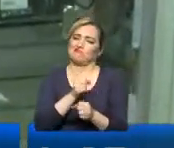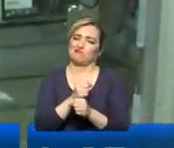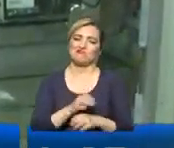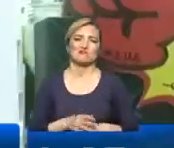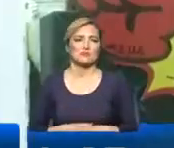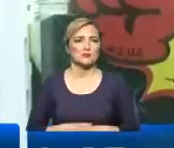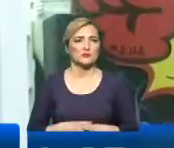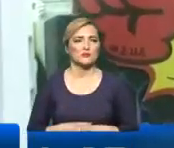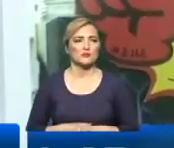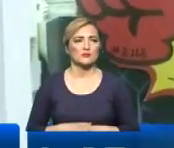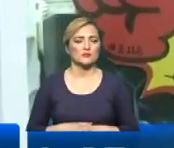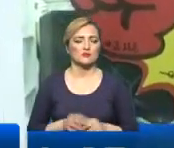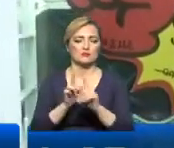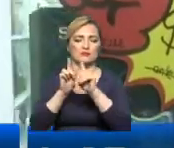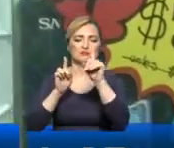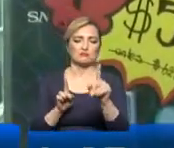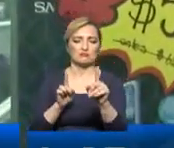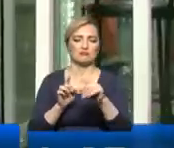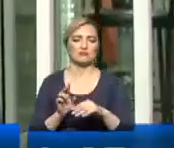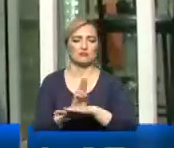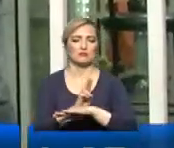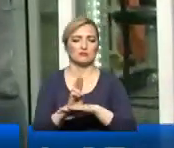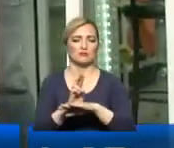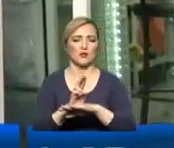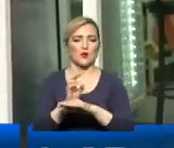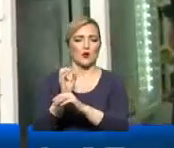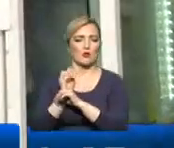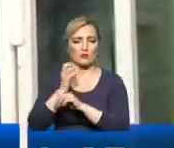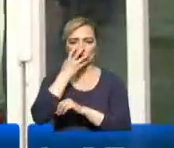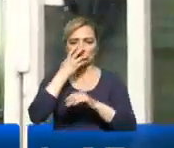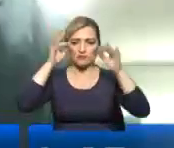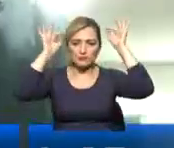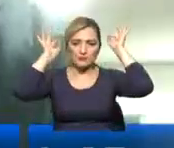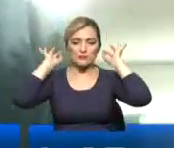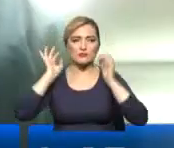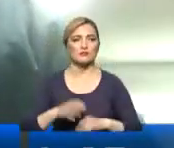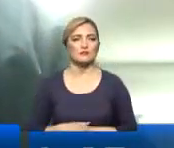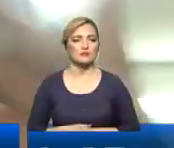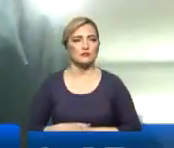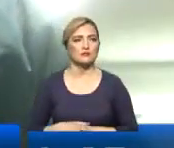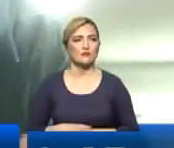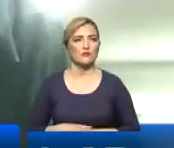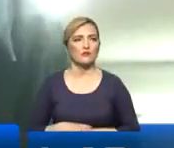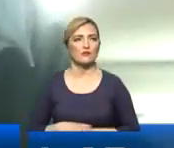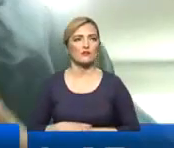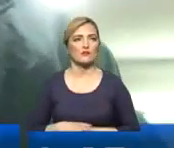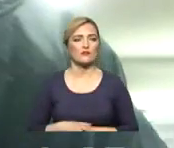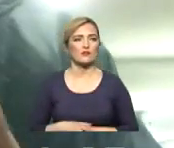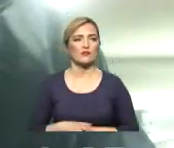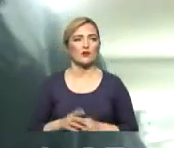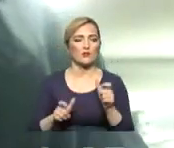todos, se debe mantener la distancia y usar obligatoriamente la mascarilla. Tratar de que las personas